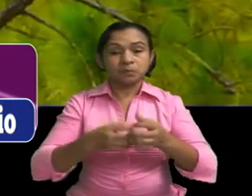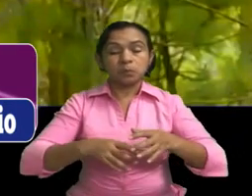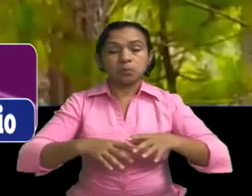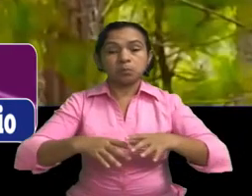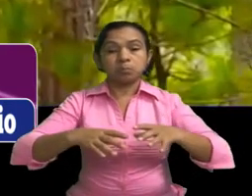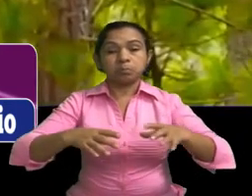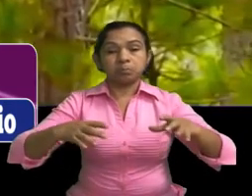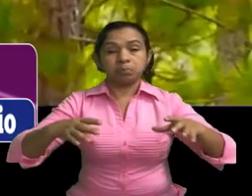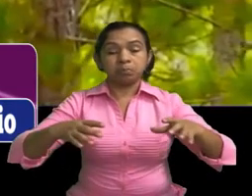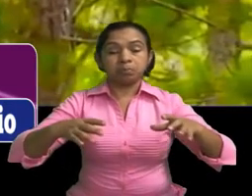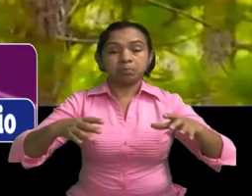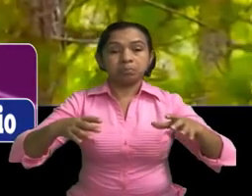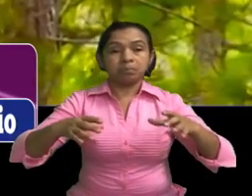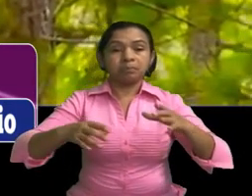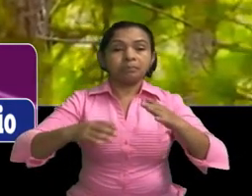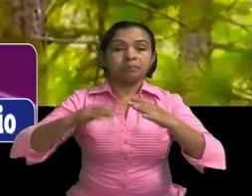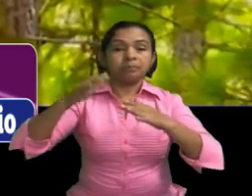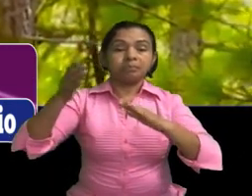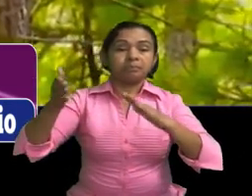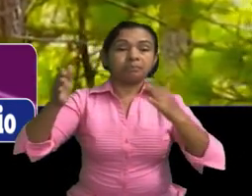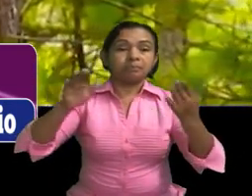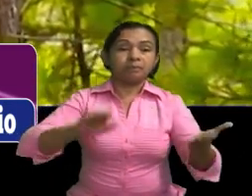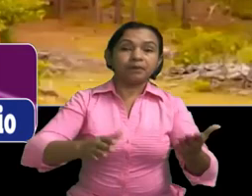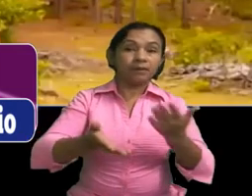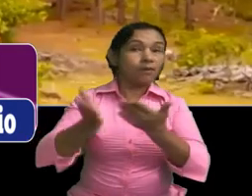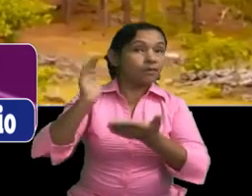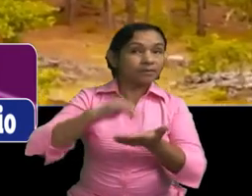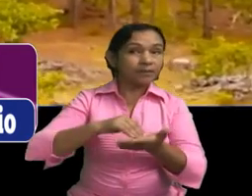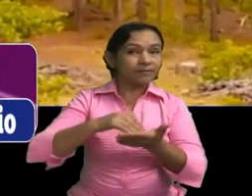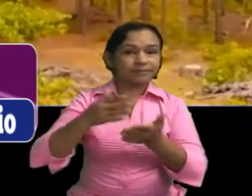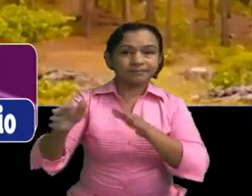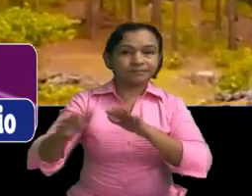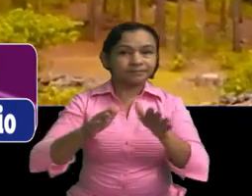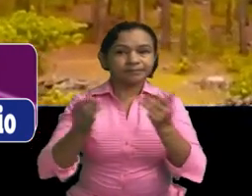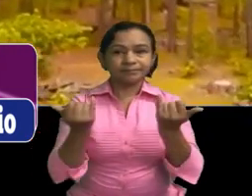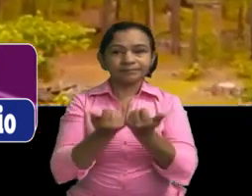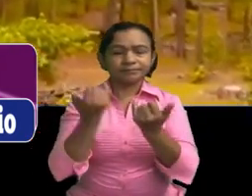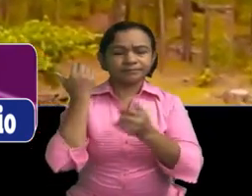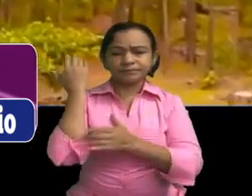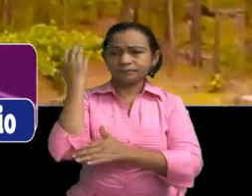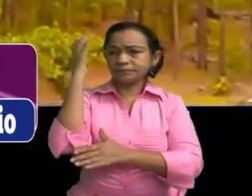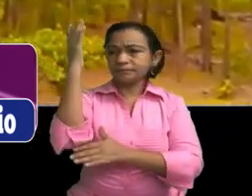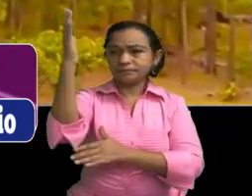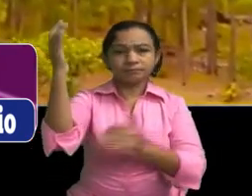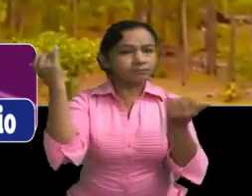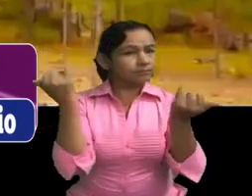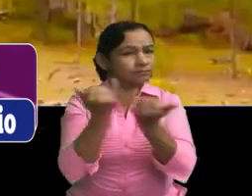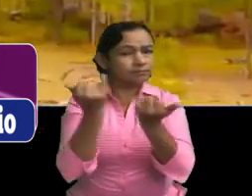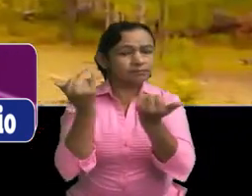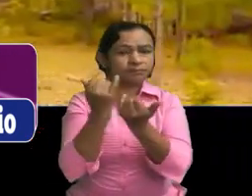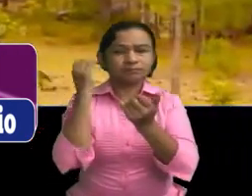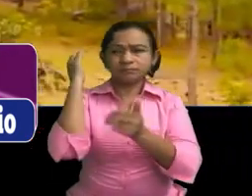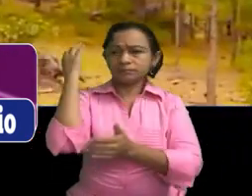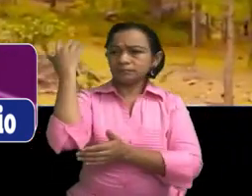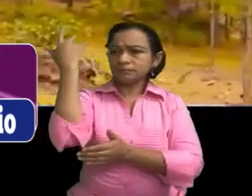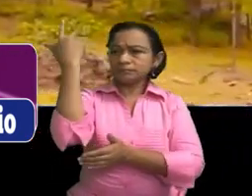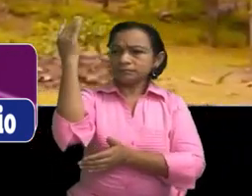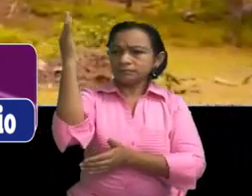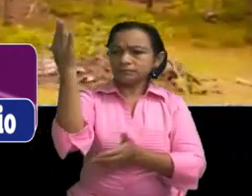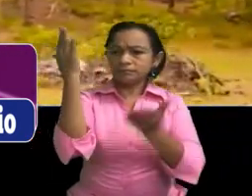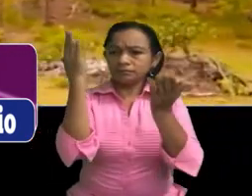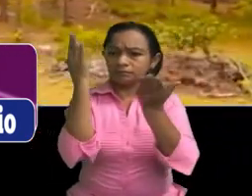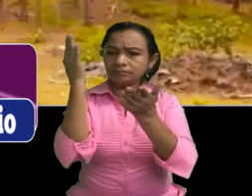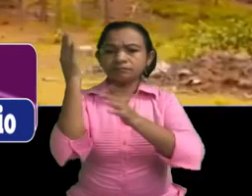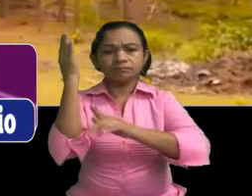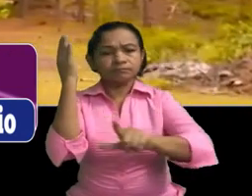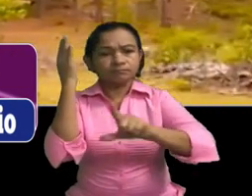va a morir y no lo vas a poder reponer. ¿Ya? Igual es en el bosque. Entonces en el bosque tenés que